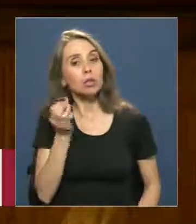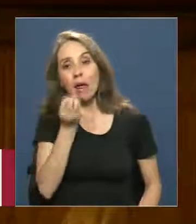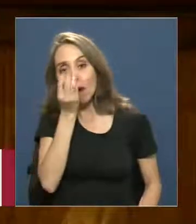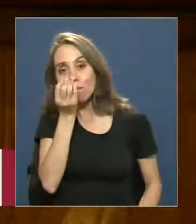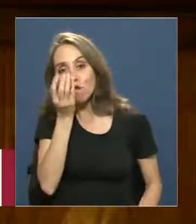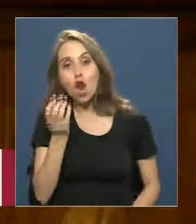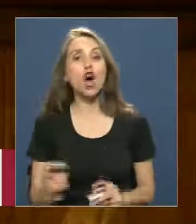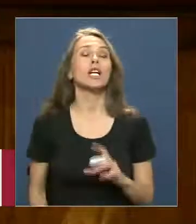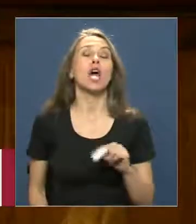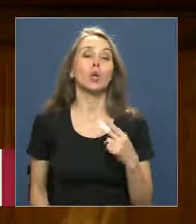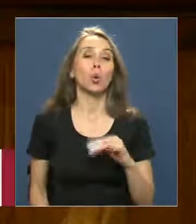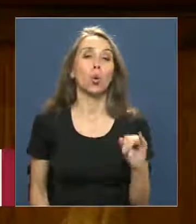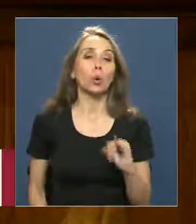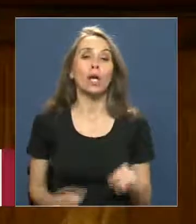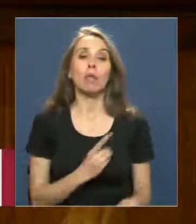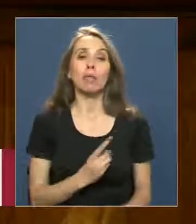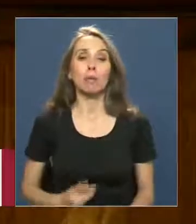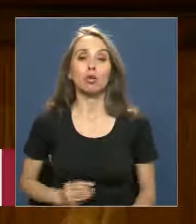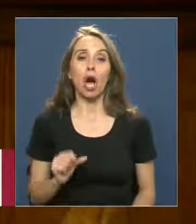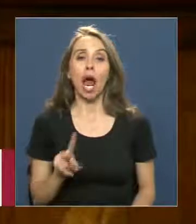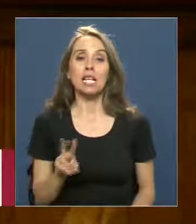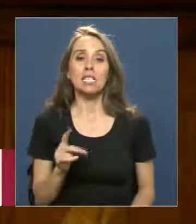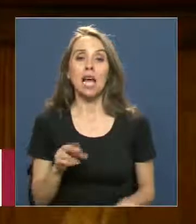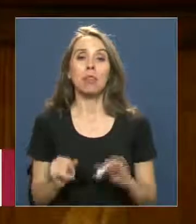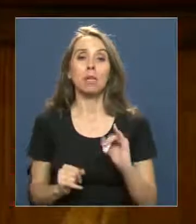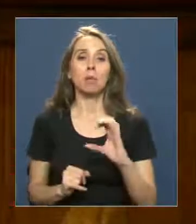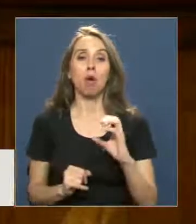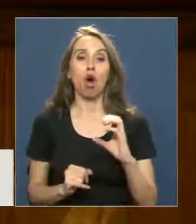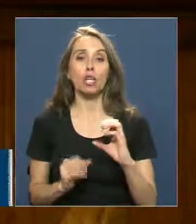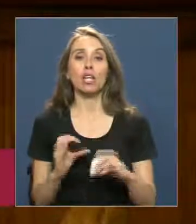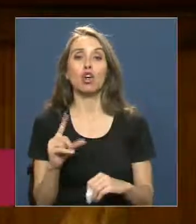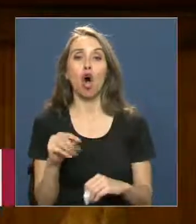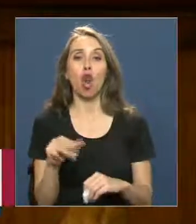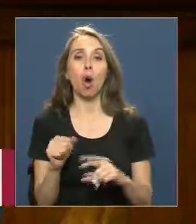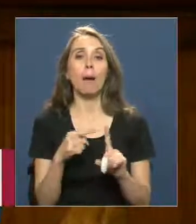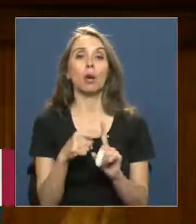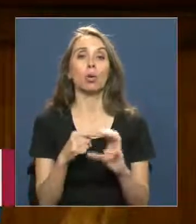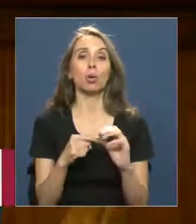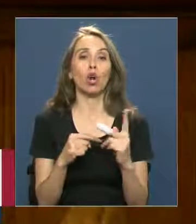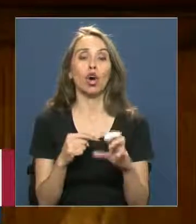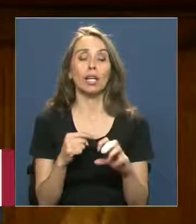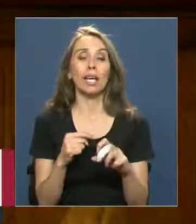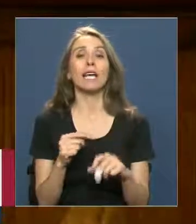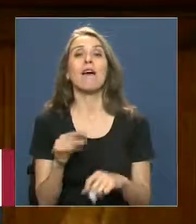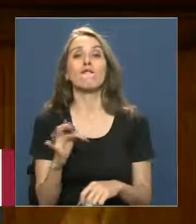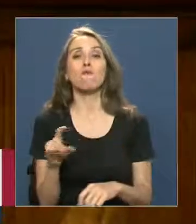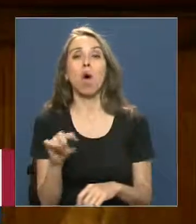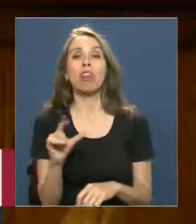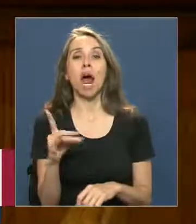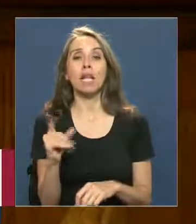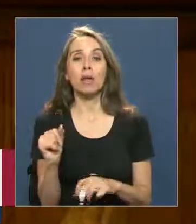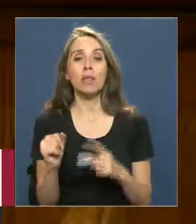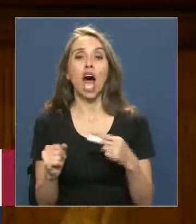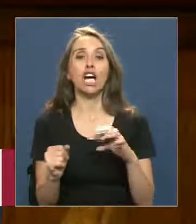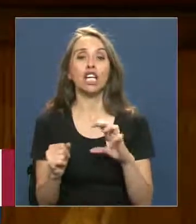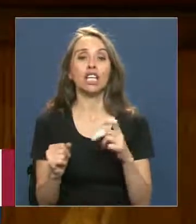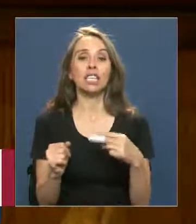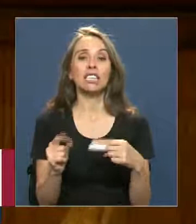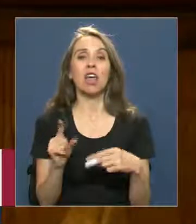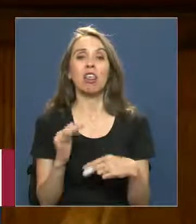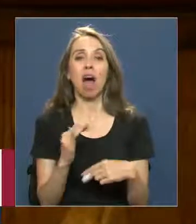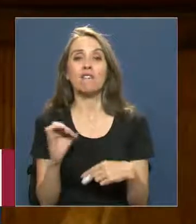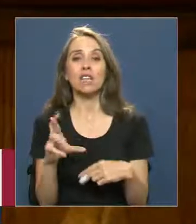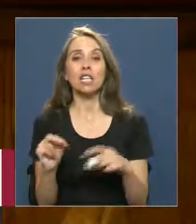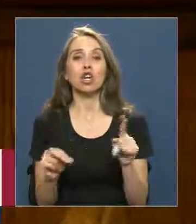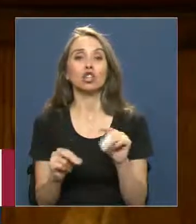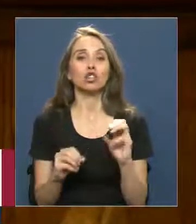Paulina Núñez y los diputados señores Jorge Alessandri, Gabriel Boric, Juan Antonio Coloma, Luciano Cruzcoque, Gonzalo Fuensalía, Tomás Hitch, René Zafirio,